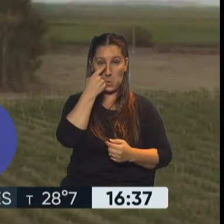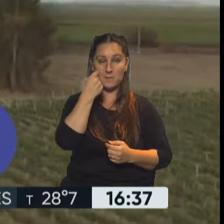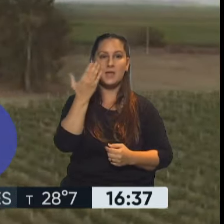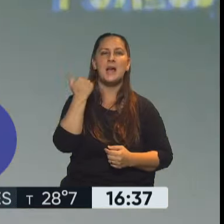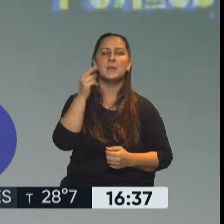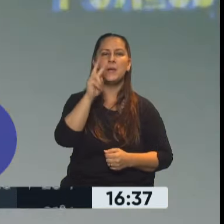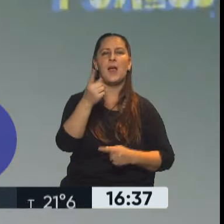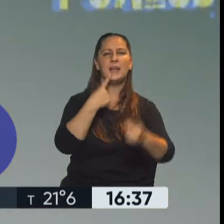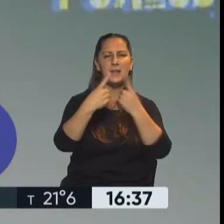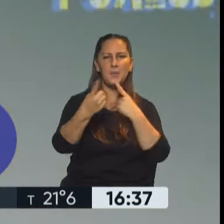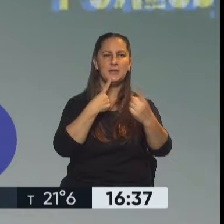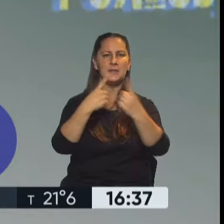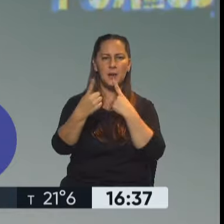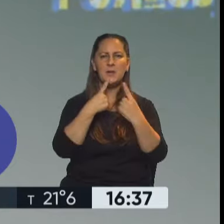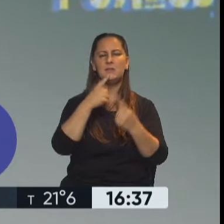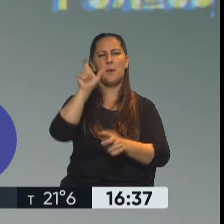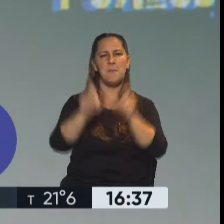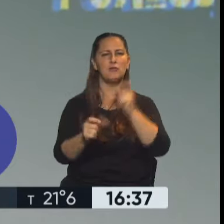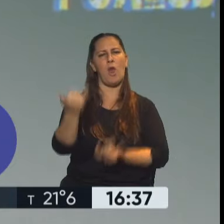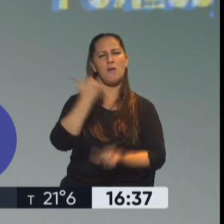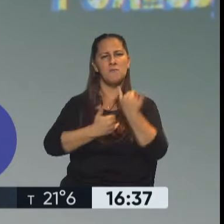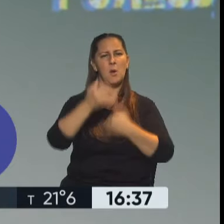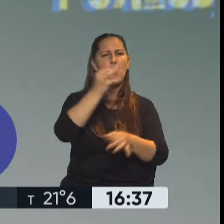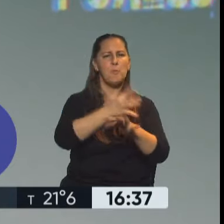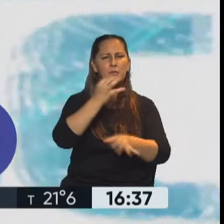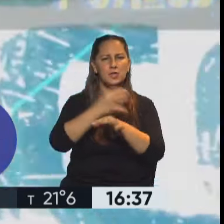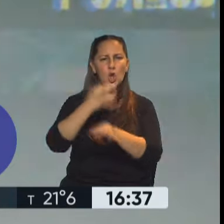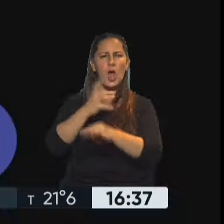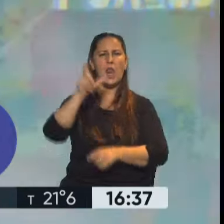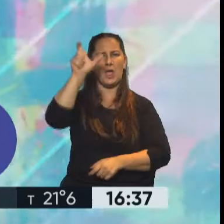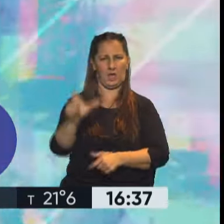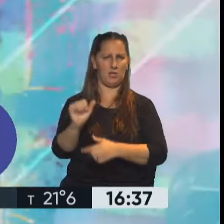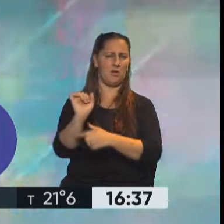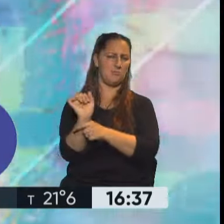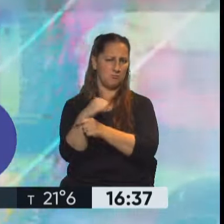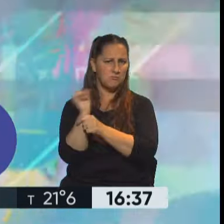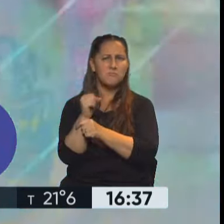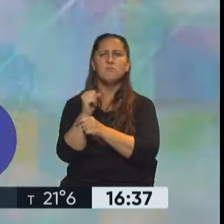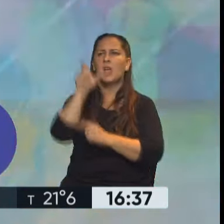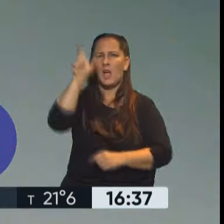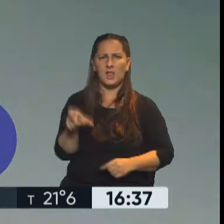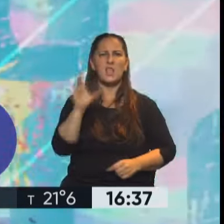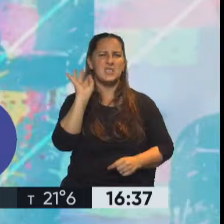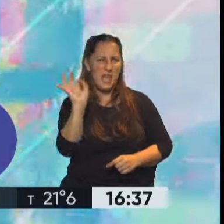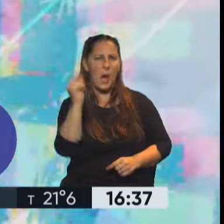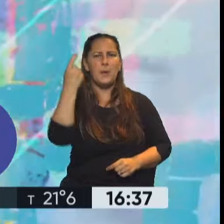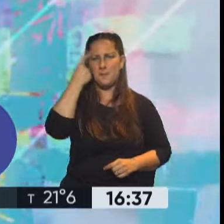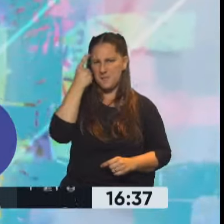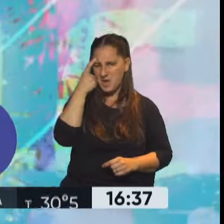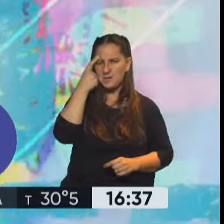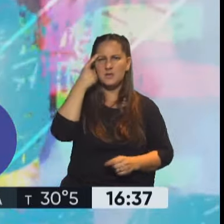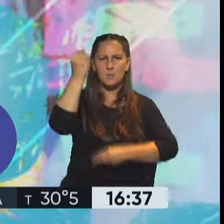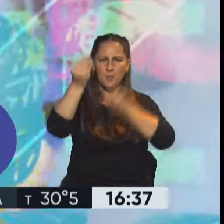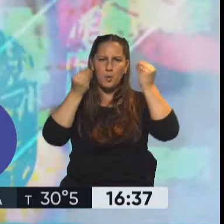antes, muchas entrevistas, muchos testimonios a científicos, a personalidades, a gente que piensa estas cosas,